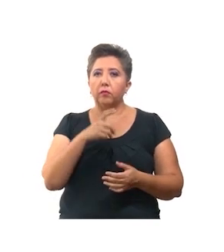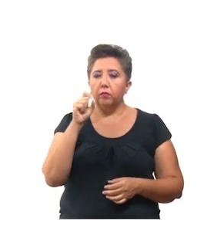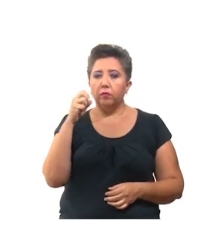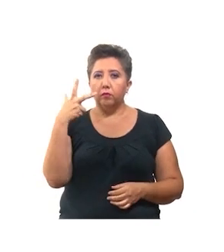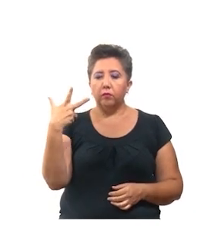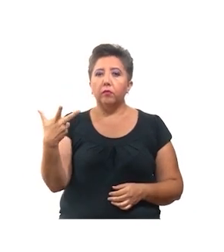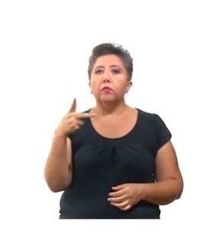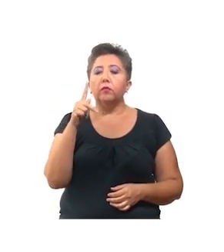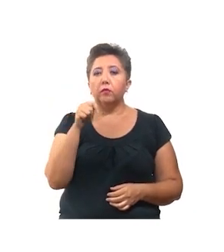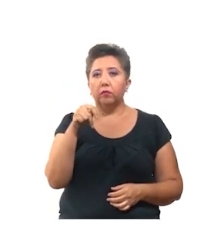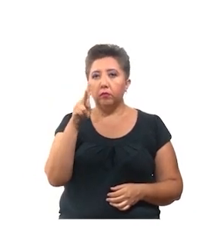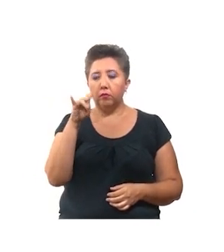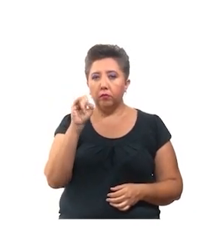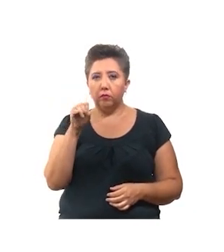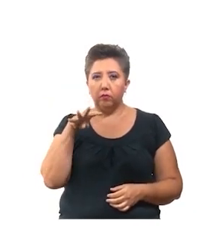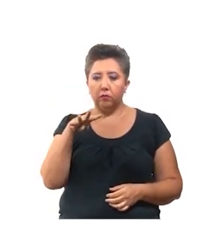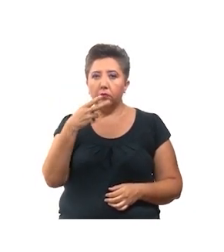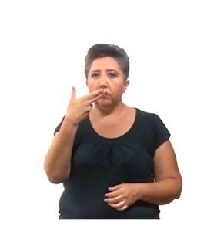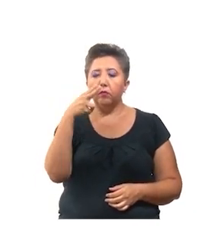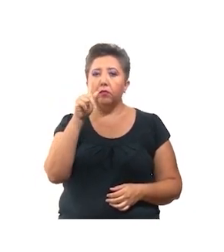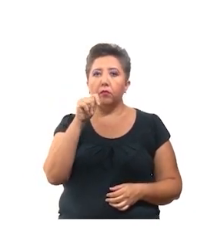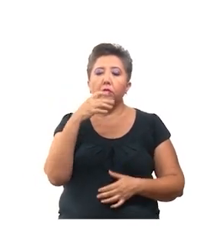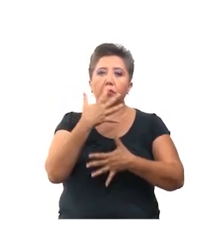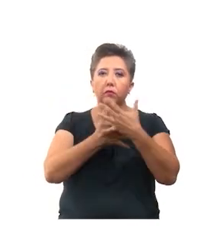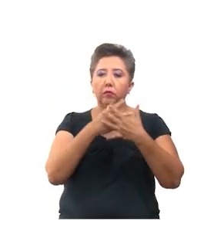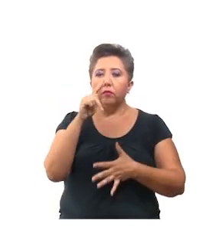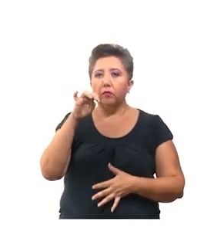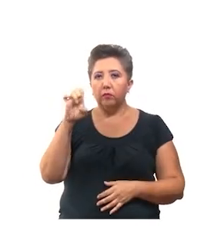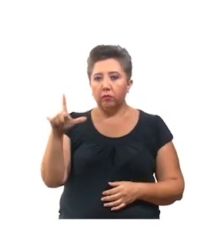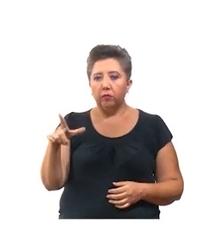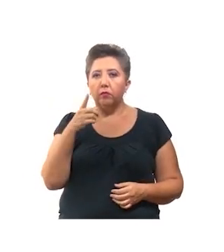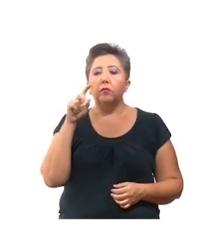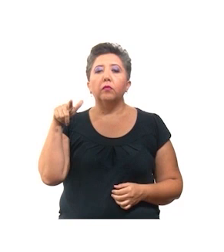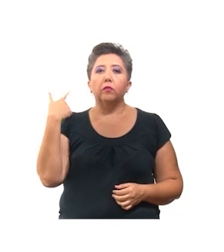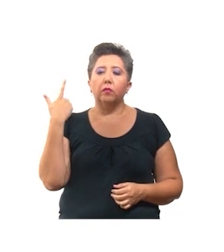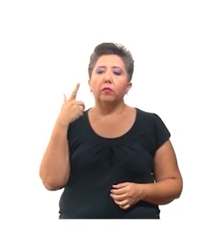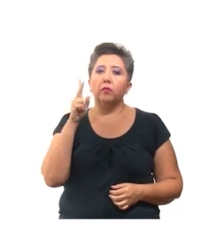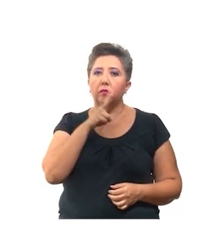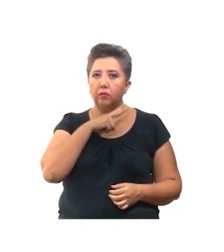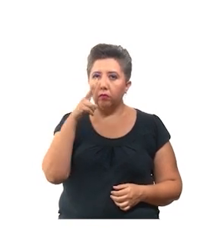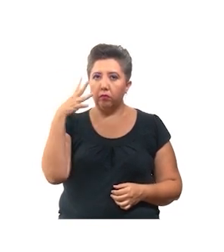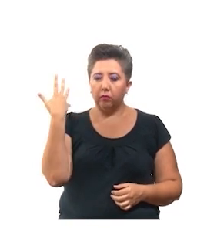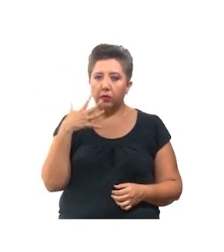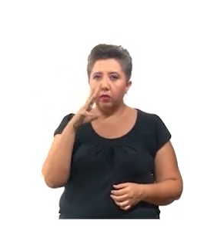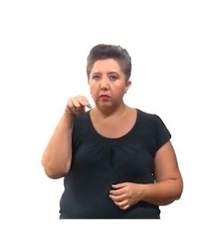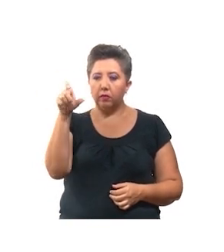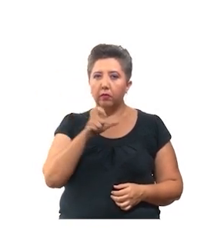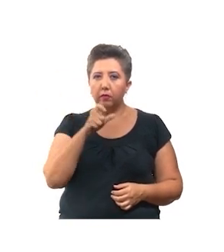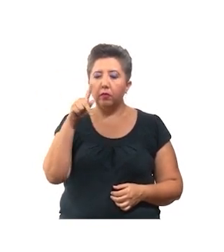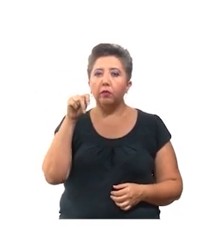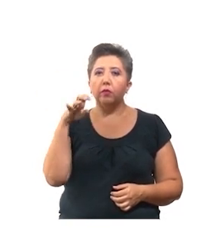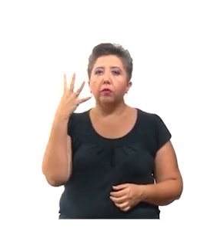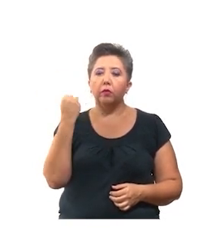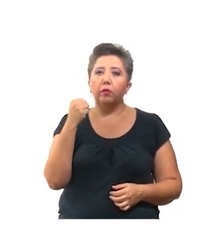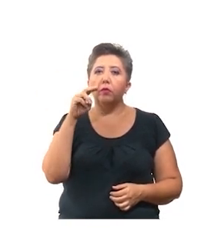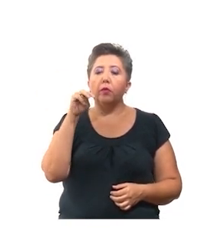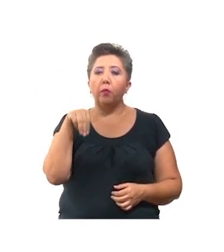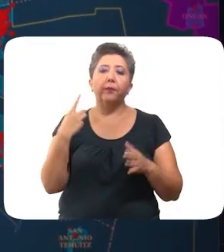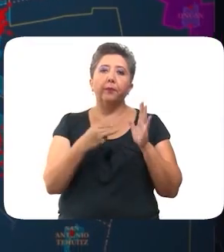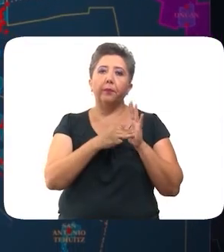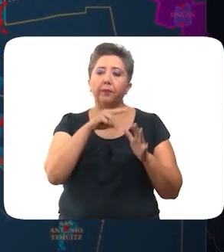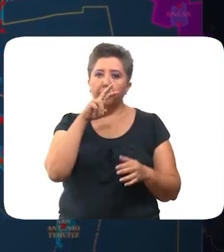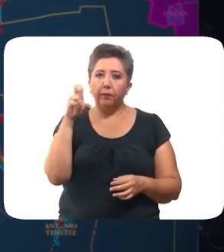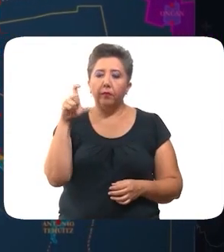registró 255 nuevos casos de COVID-19. La entidad suma 50.739 pacientes positivos a la